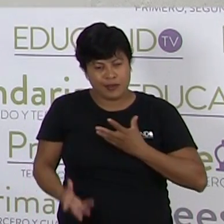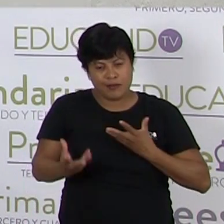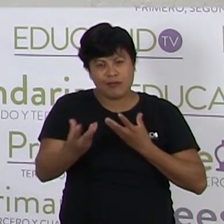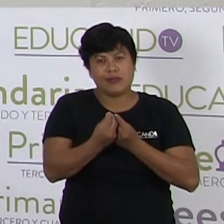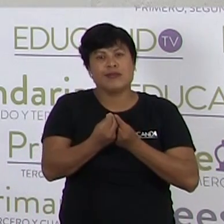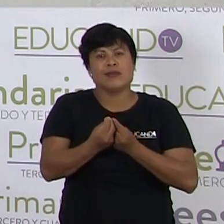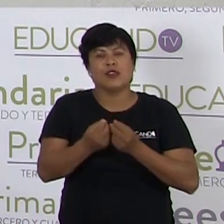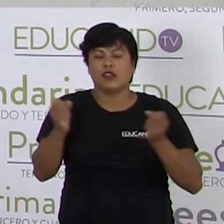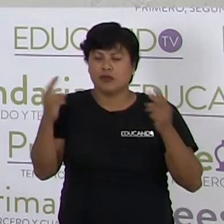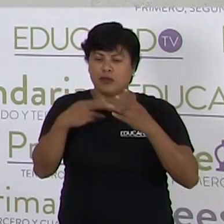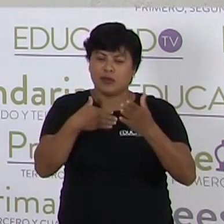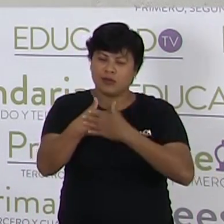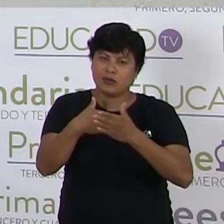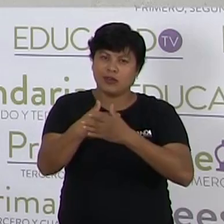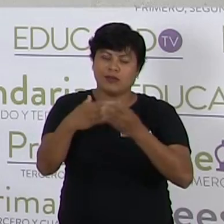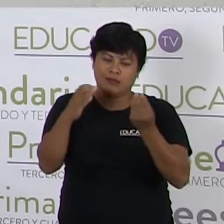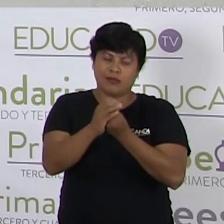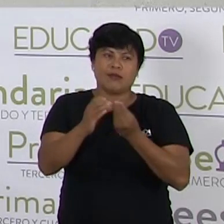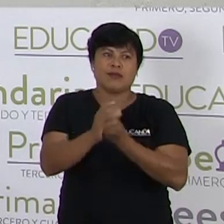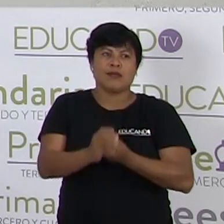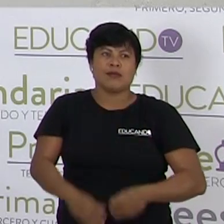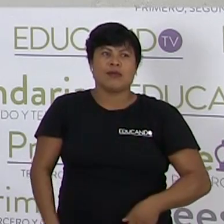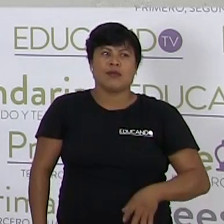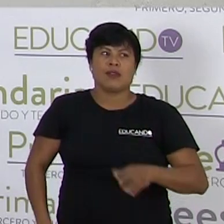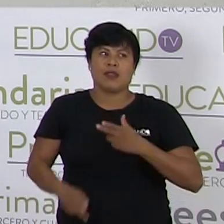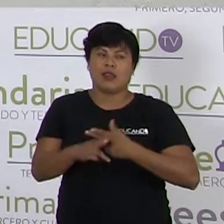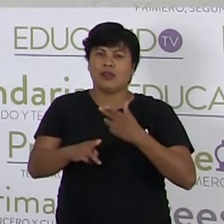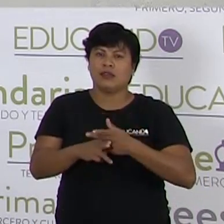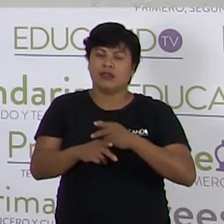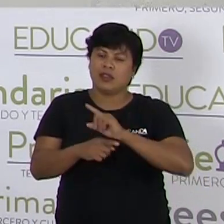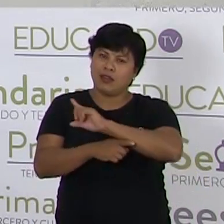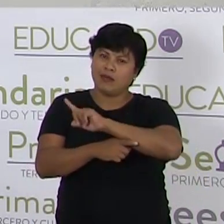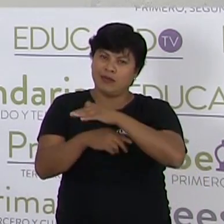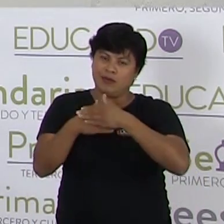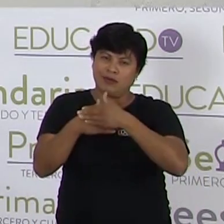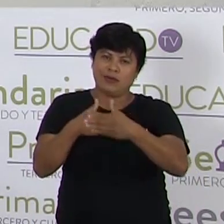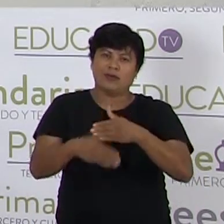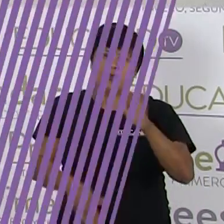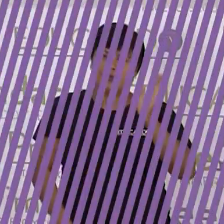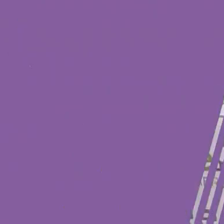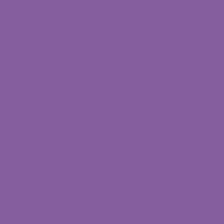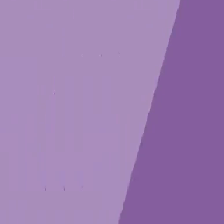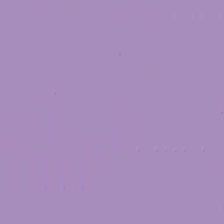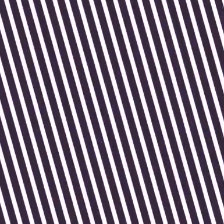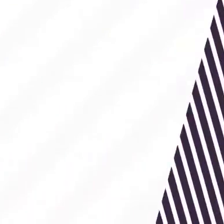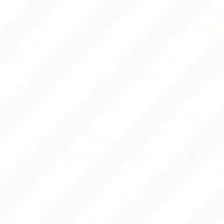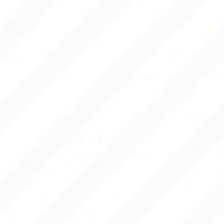con ustedes y nos vemos en la próxima sesión. Hasta la próxima. Bye.